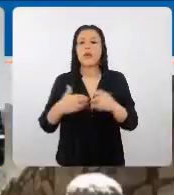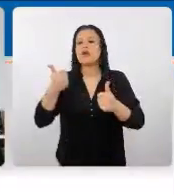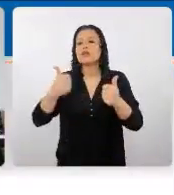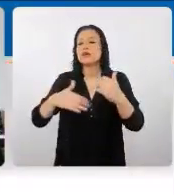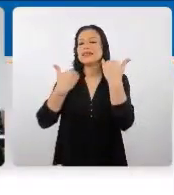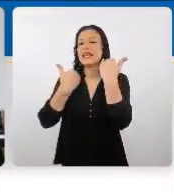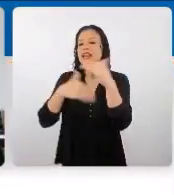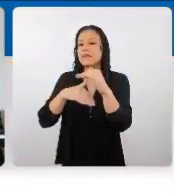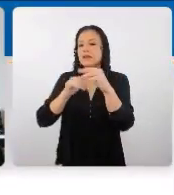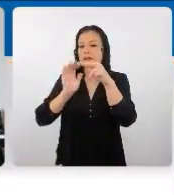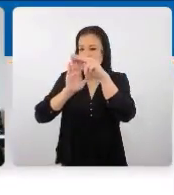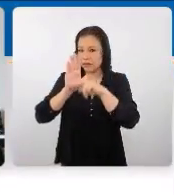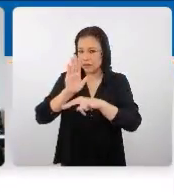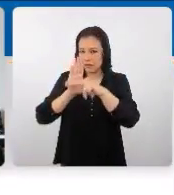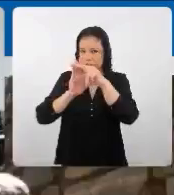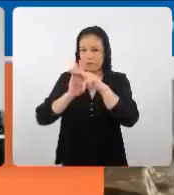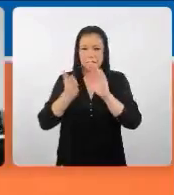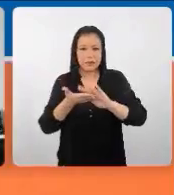restricciones,